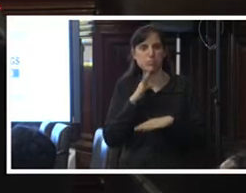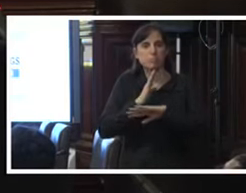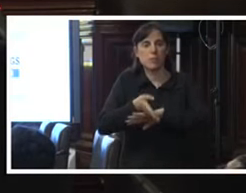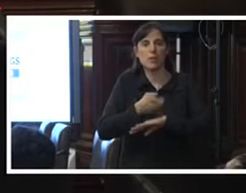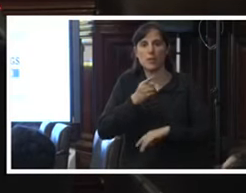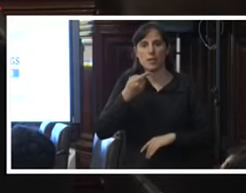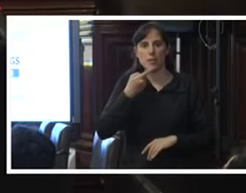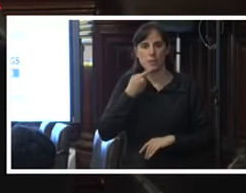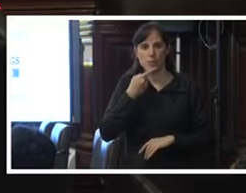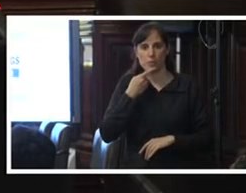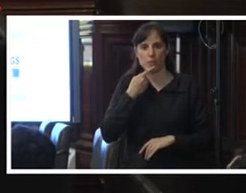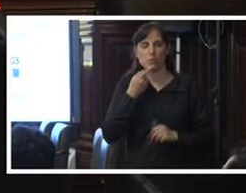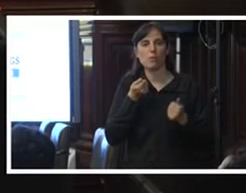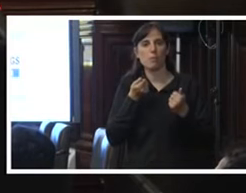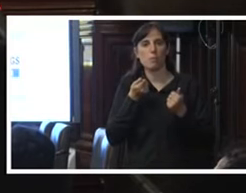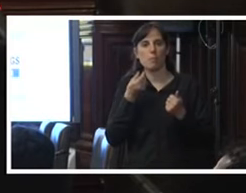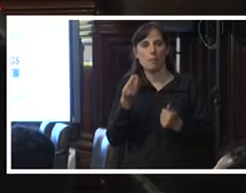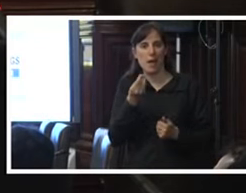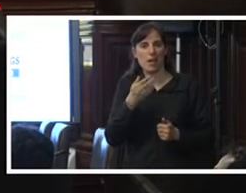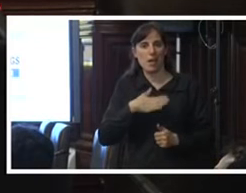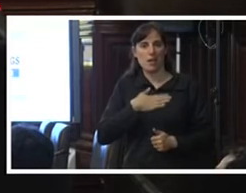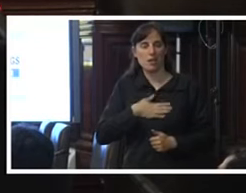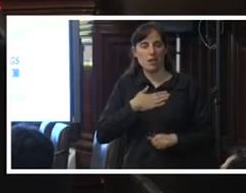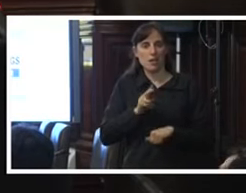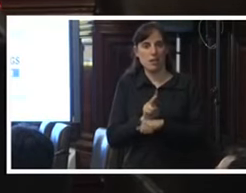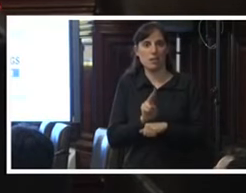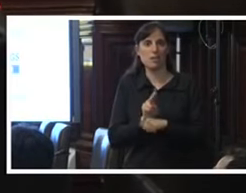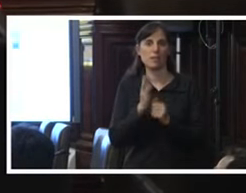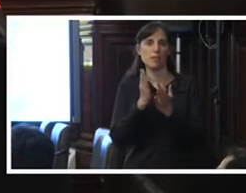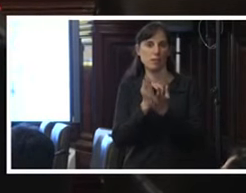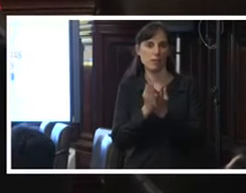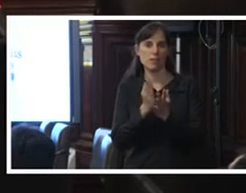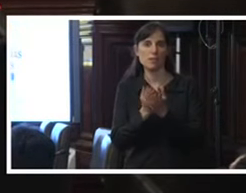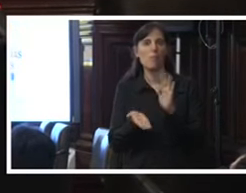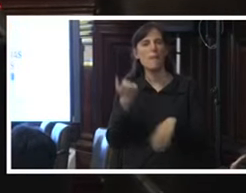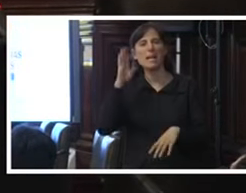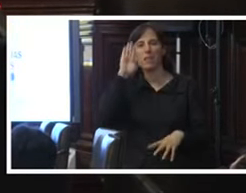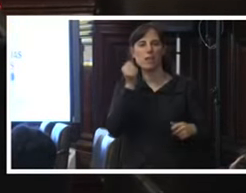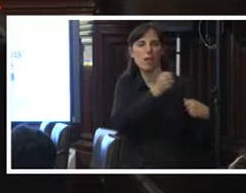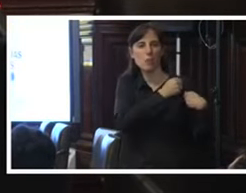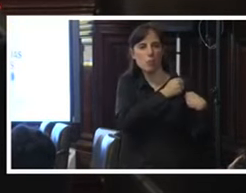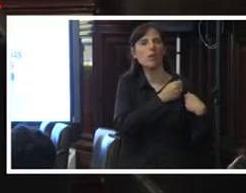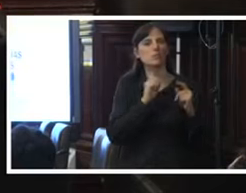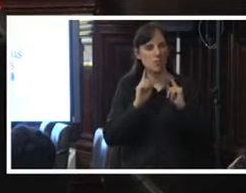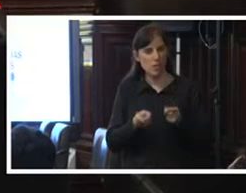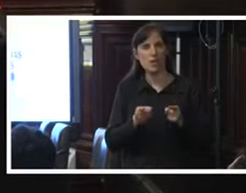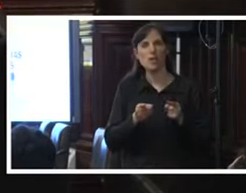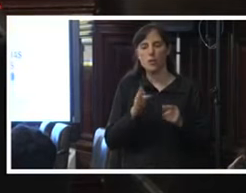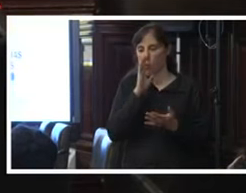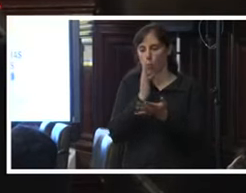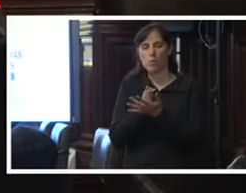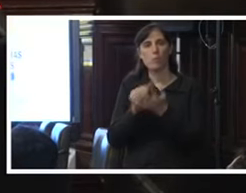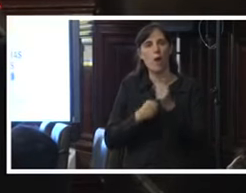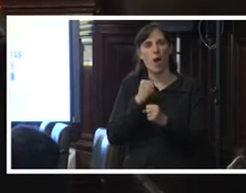defensa de sus derechos esto debido de forma generalizada a las dictaduras militares que durante los últimos años del siglo